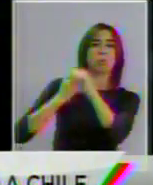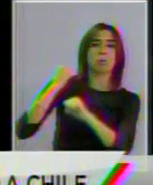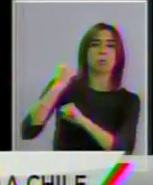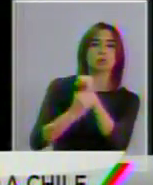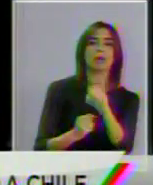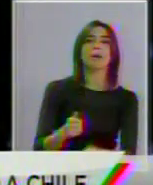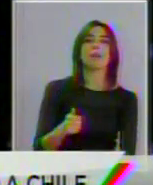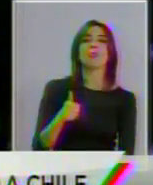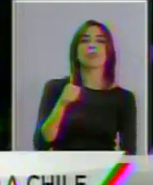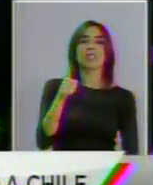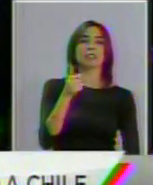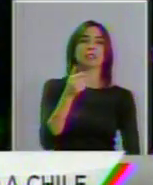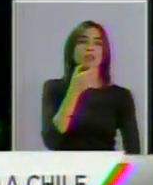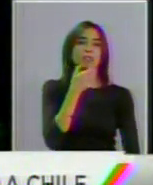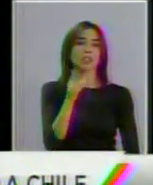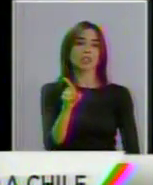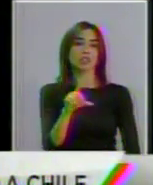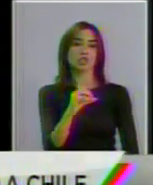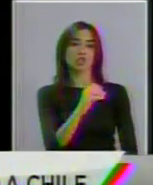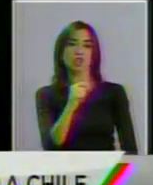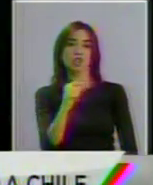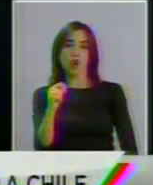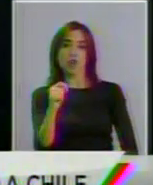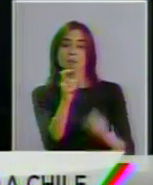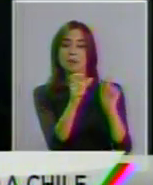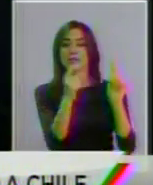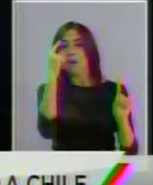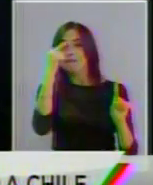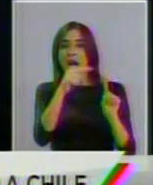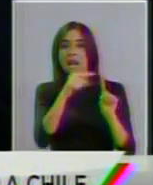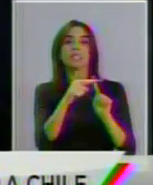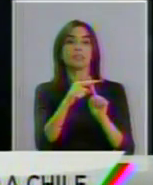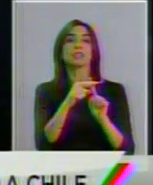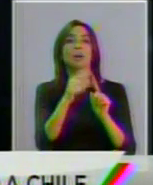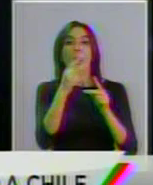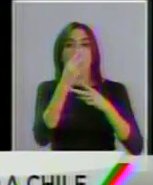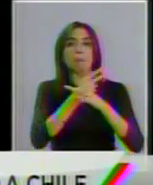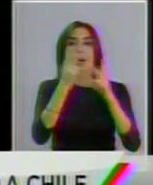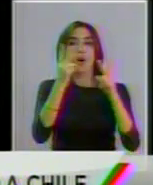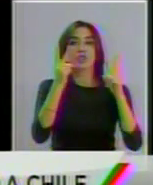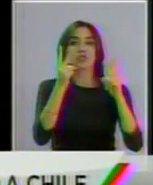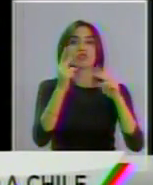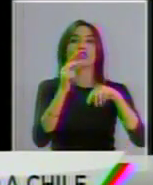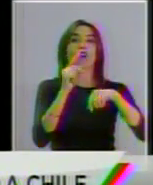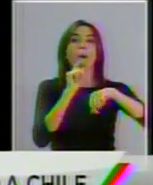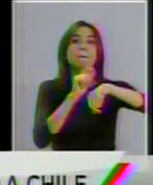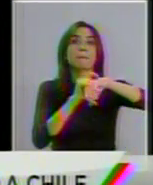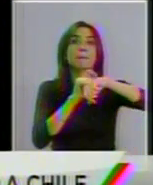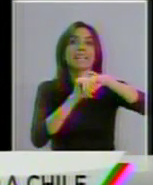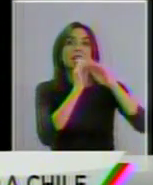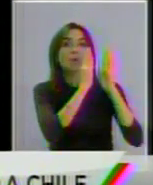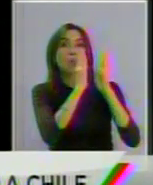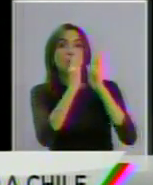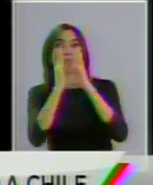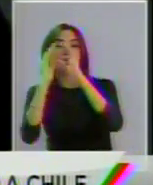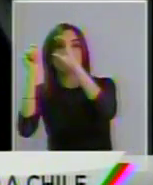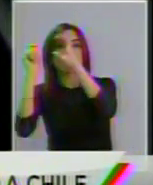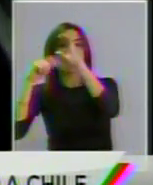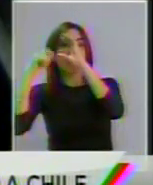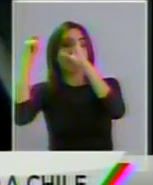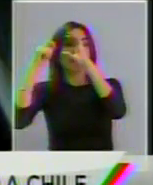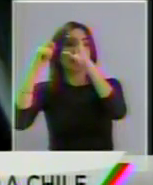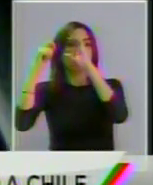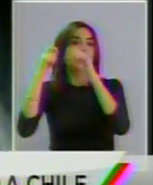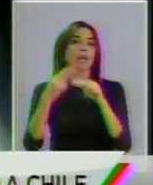actor británico Ridley Scott complació a sus fanáticos y liberó minutos cruciales de su esperada película